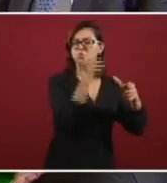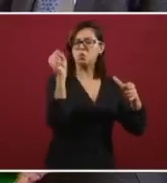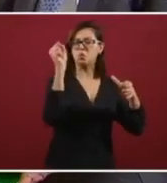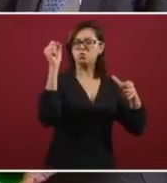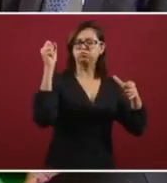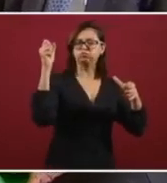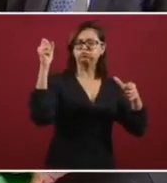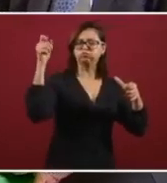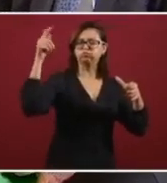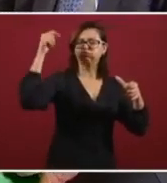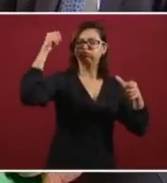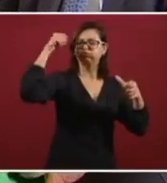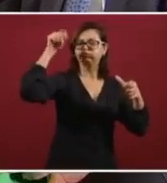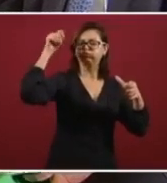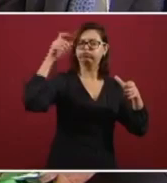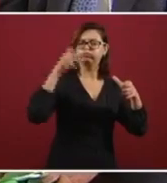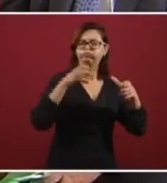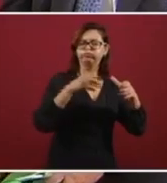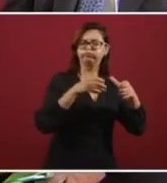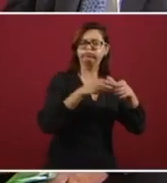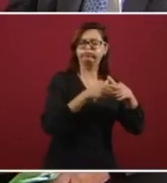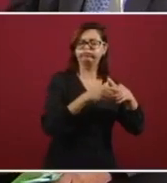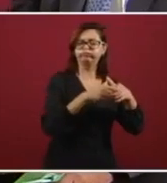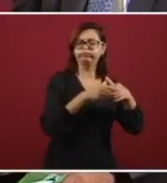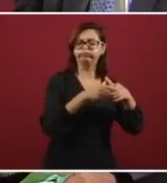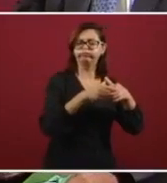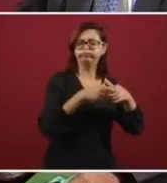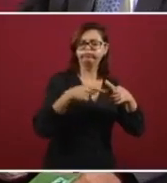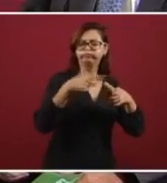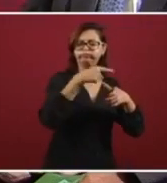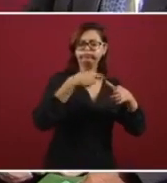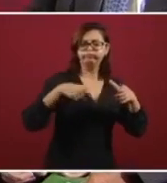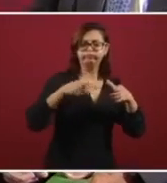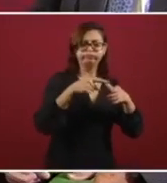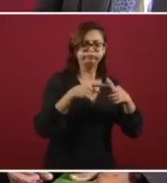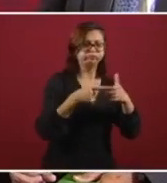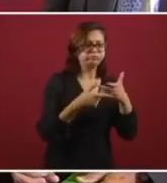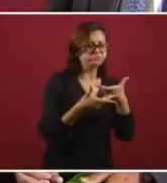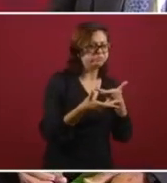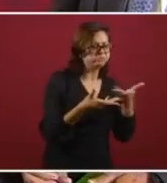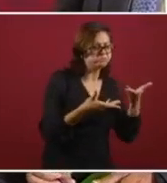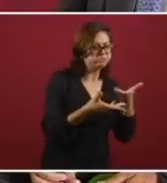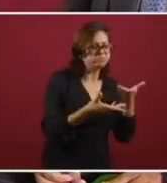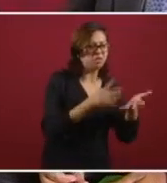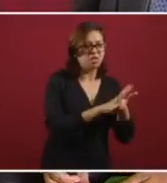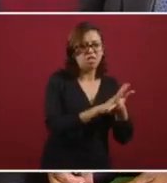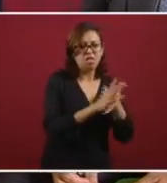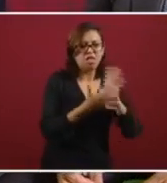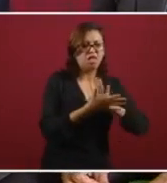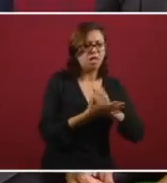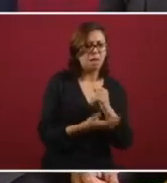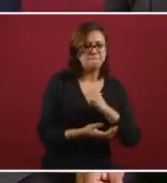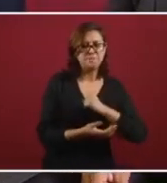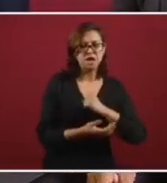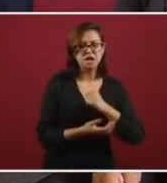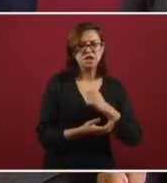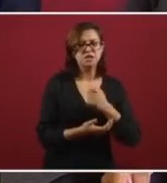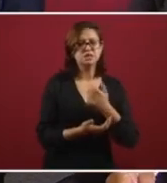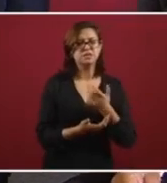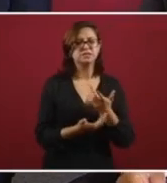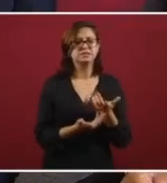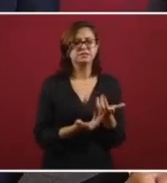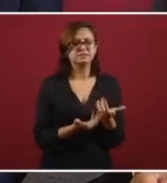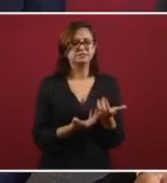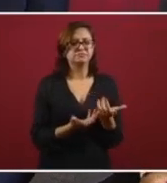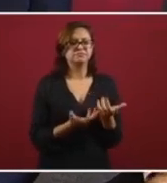y los que se dedicaban al tráfico de influencias los que se